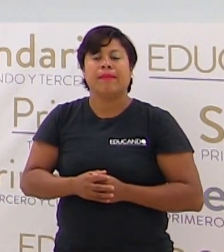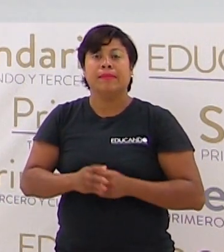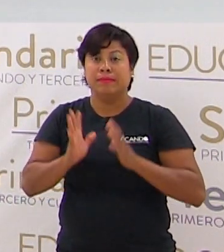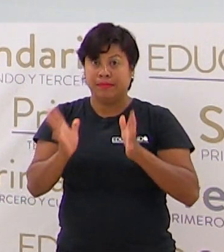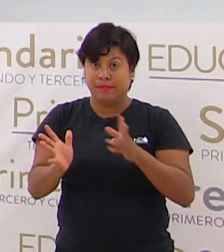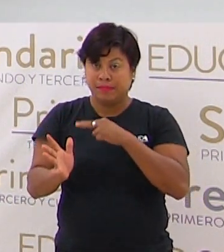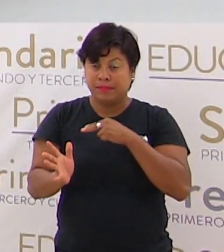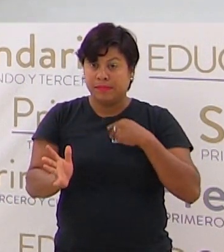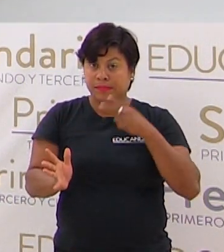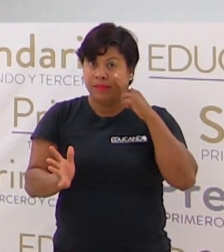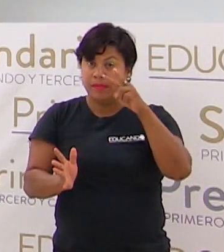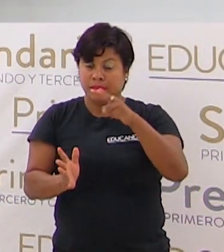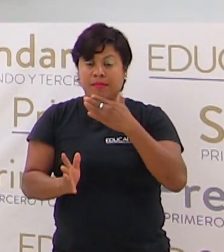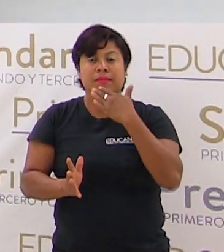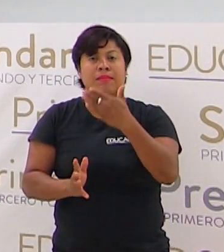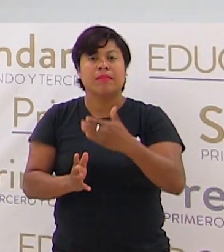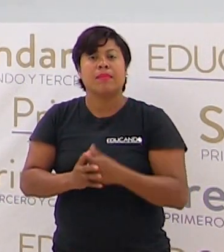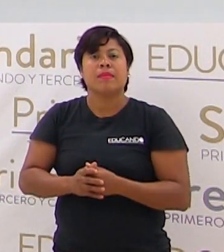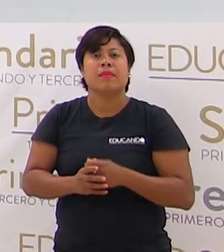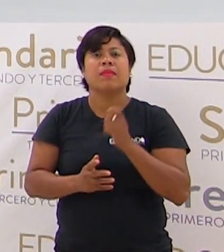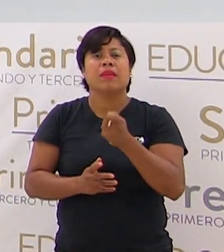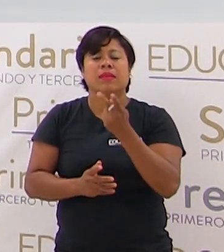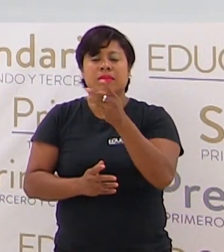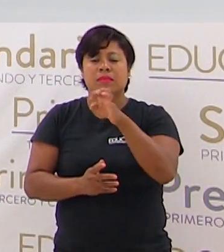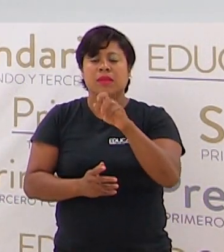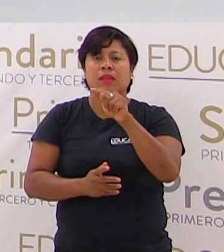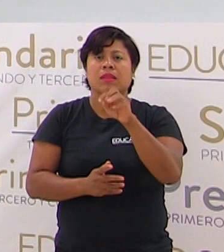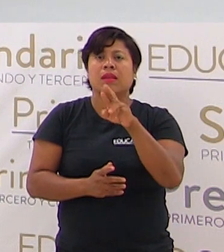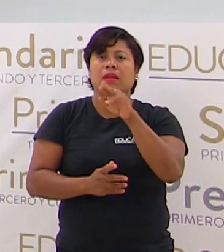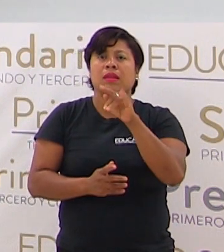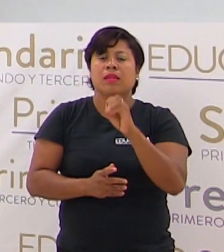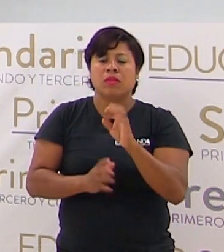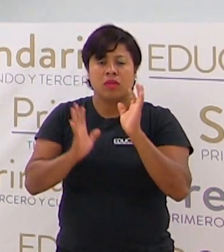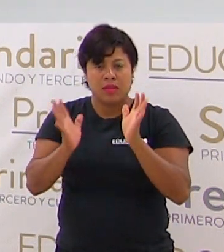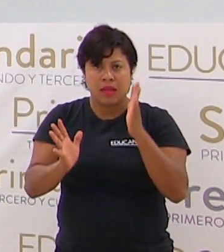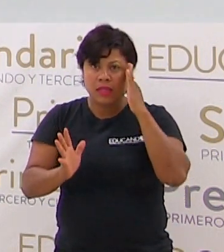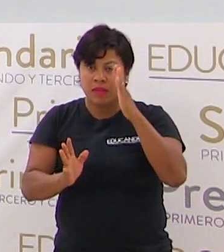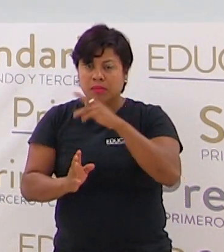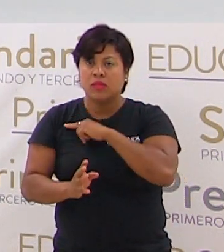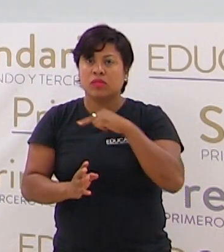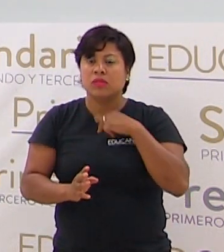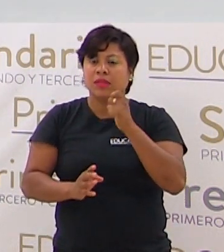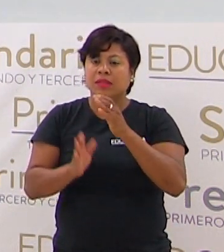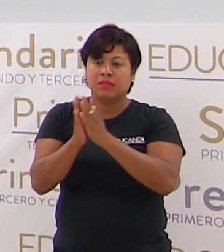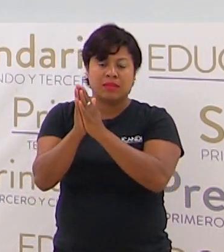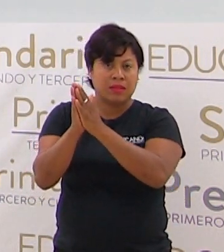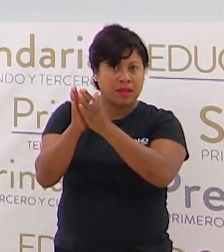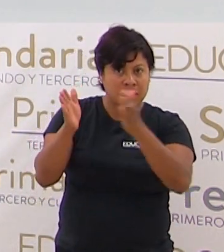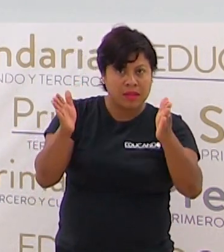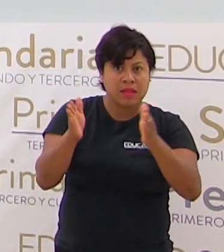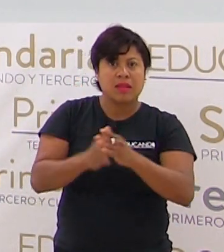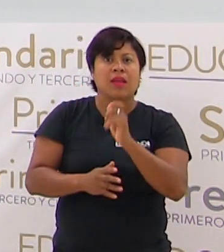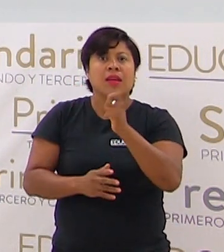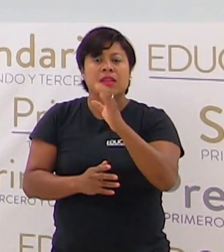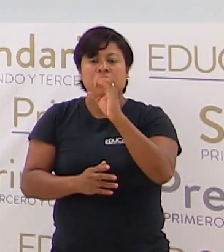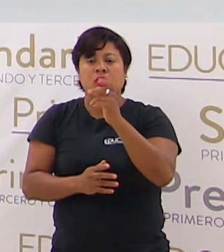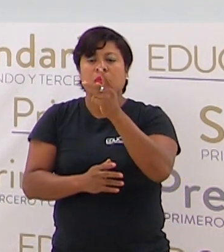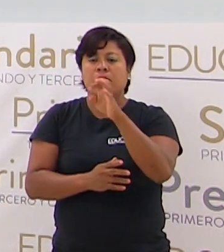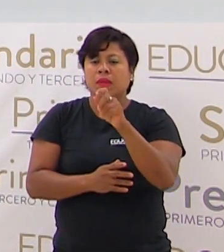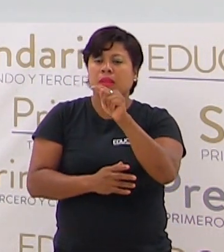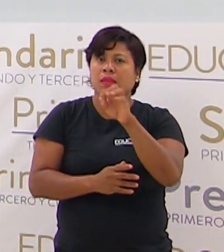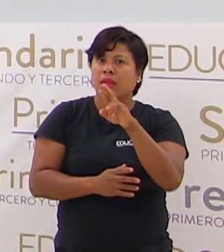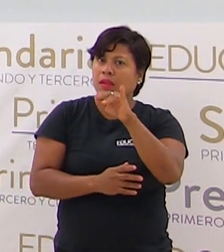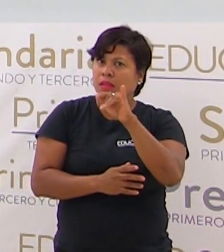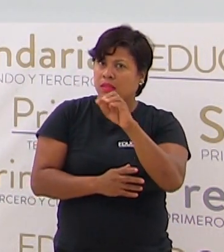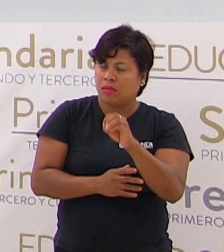ya definimos bien lo que es pretérito, ya sabemos identificar en nuestra línea lo que es el